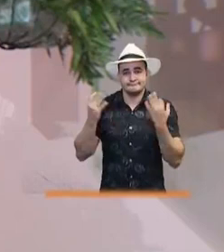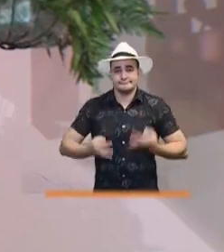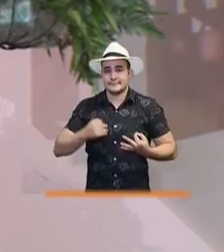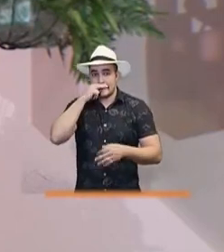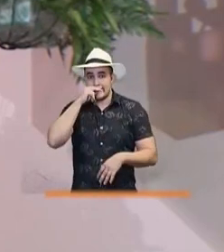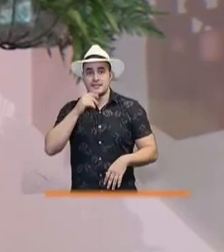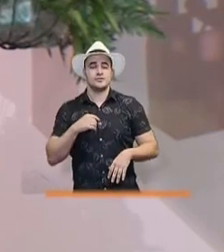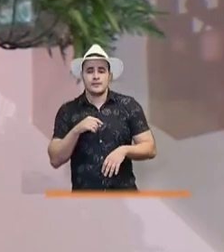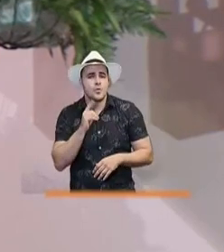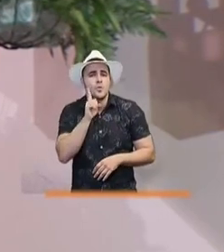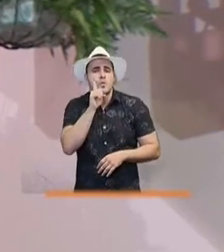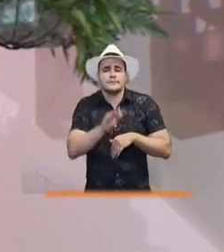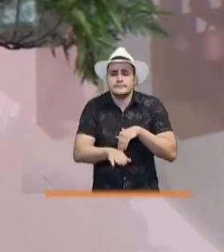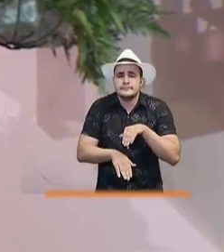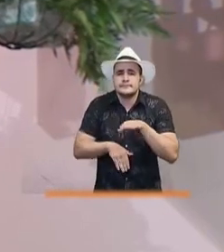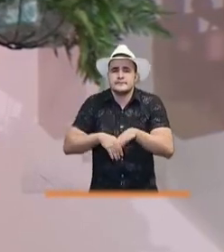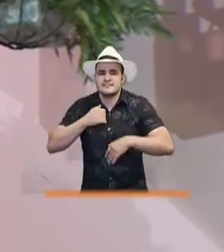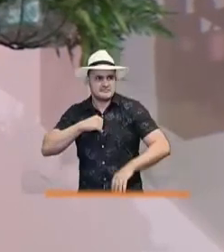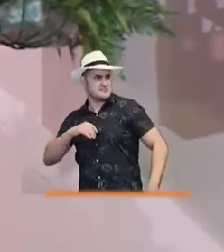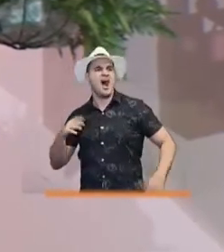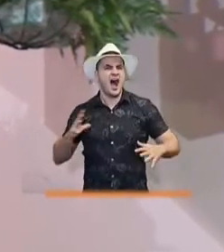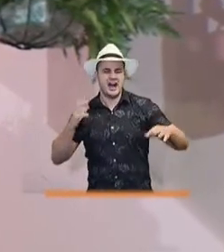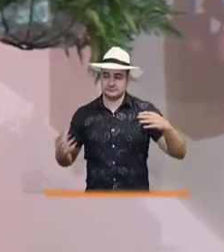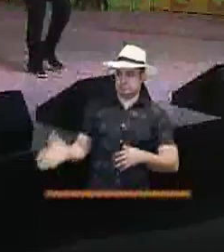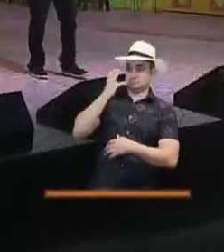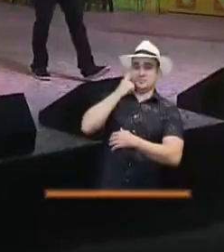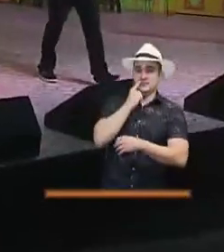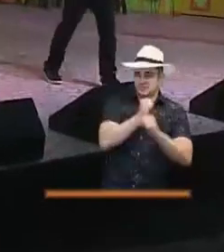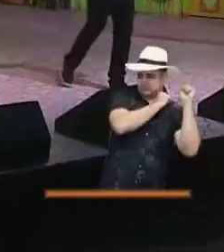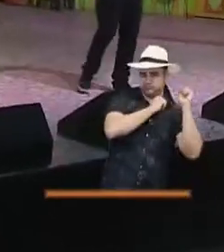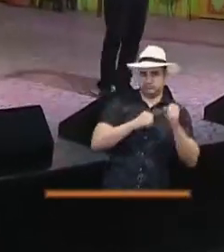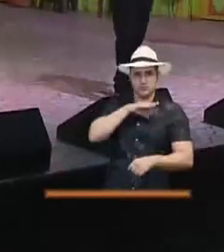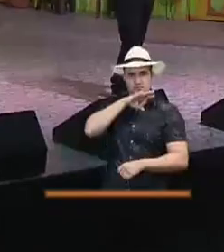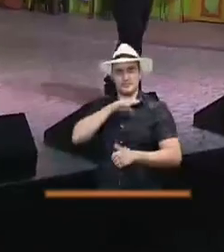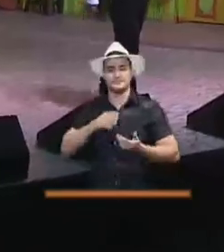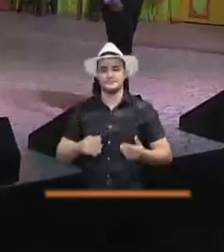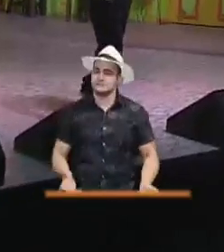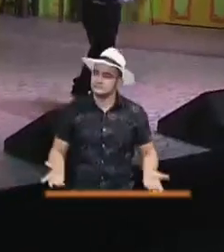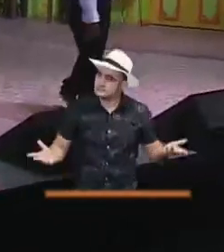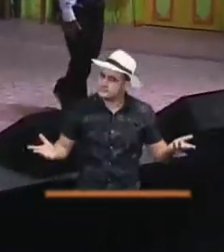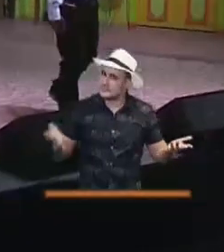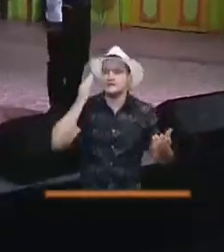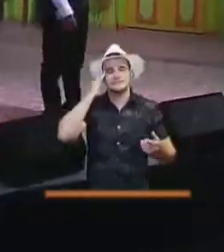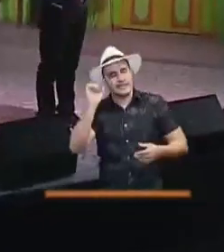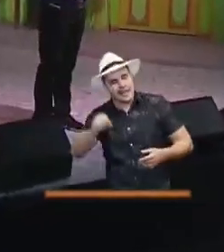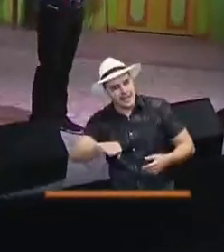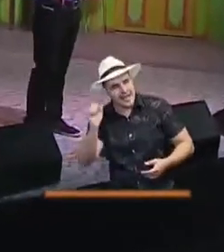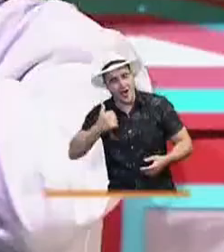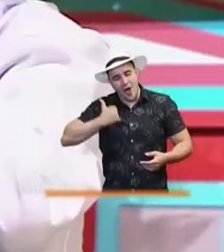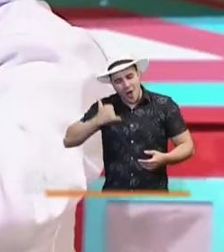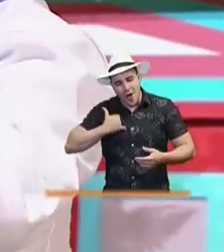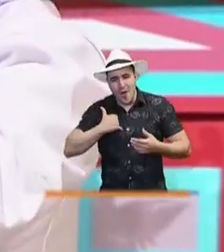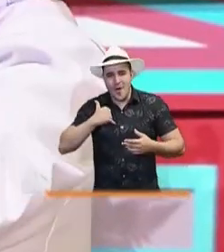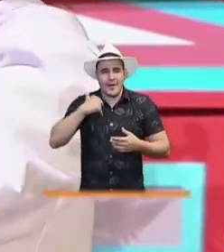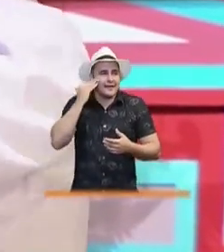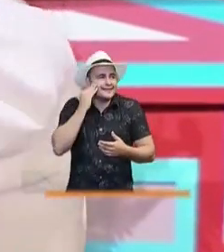cuatro pasos y le gritan al papá. Sepa que soy el más joven, pero